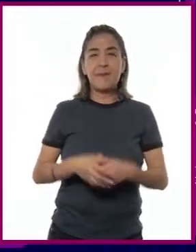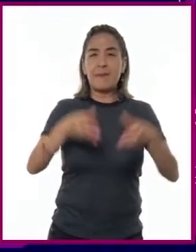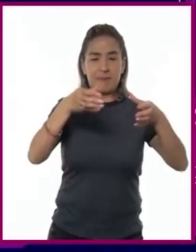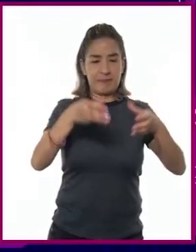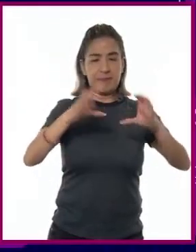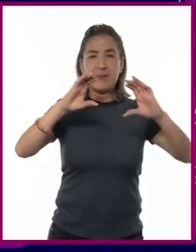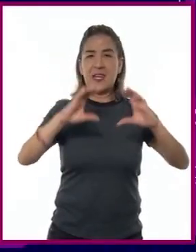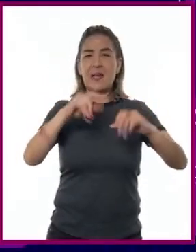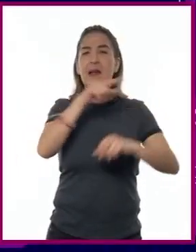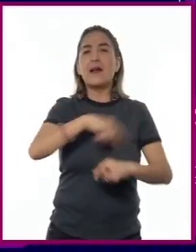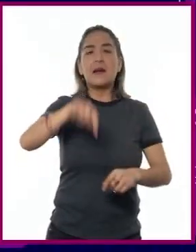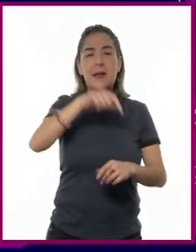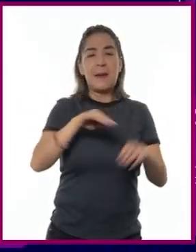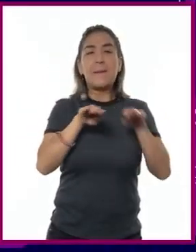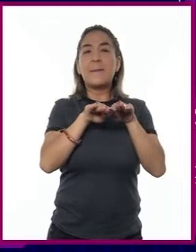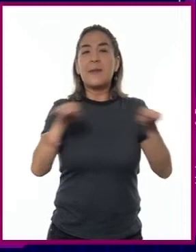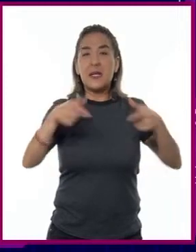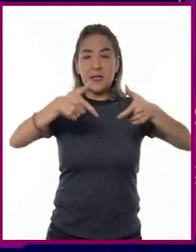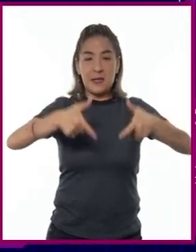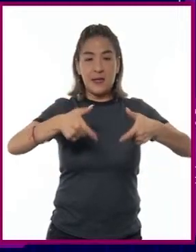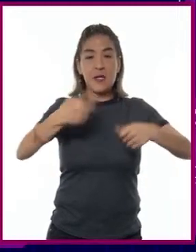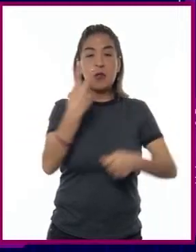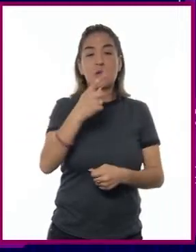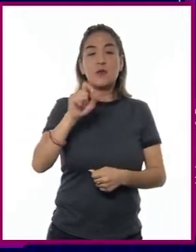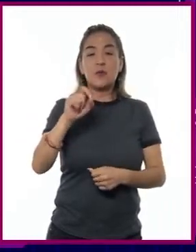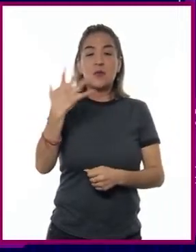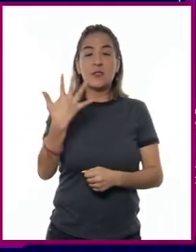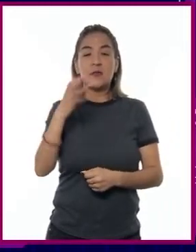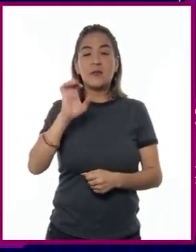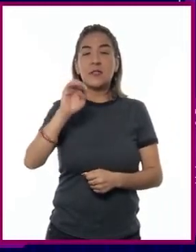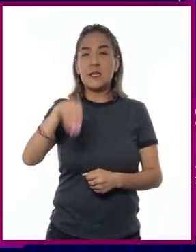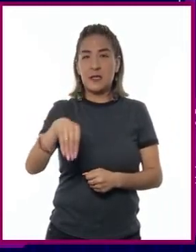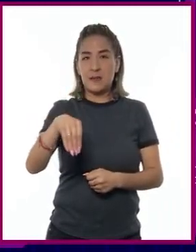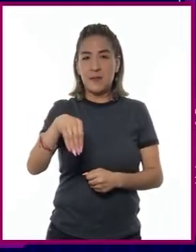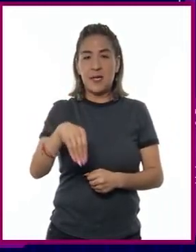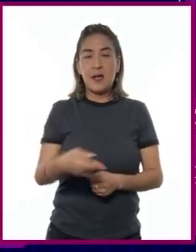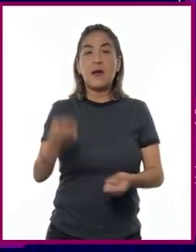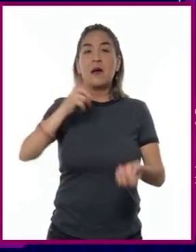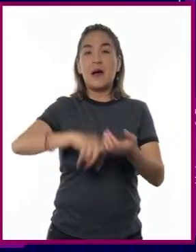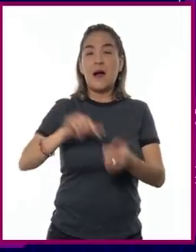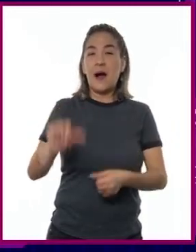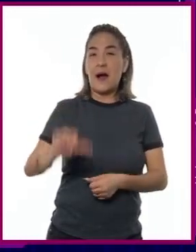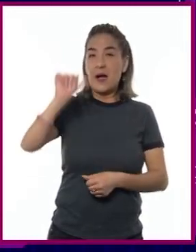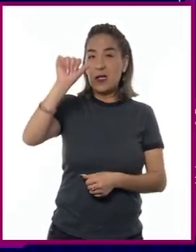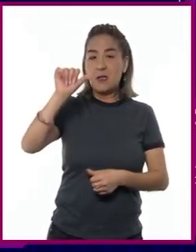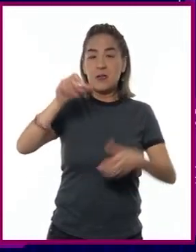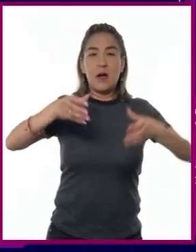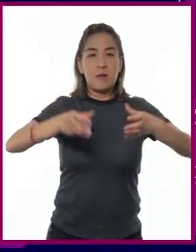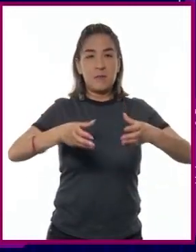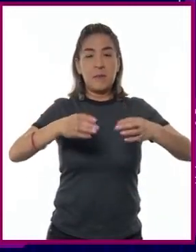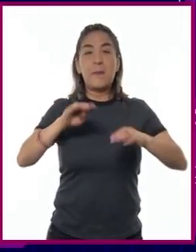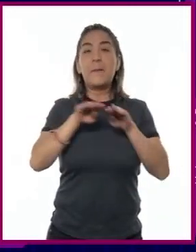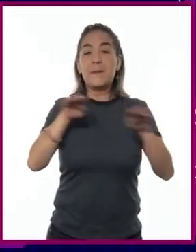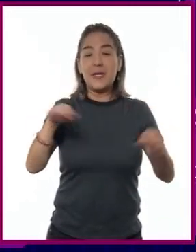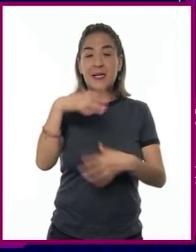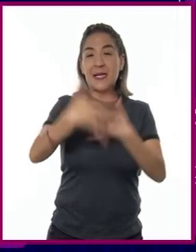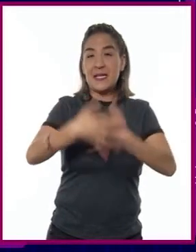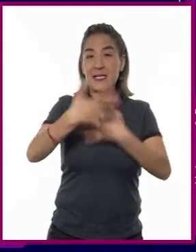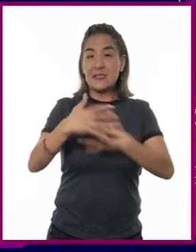cuyo radio de la base mide 2.5 centímetros y cuya altura es de 15